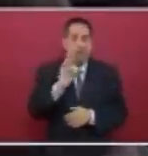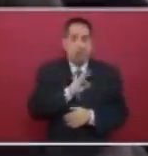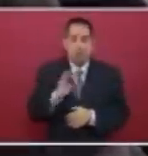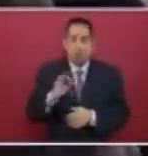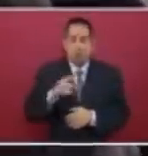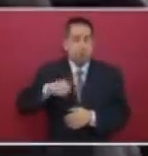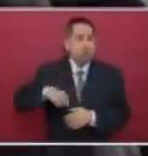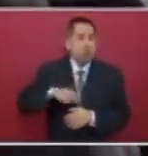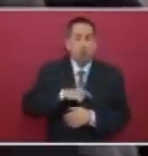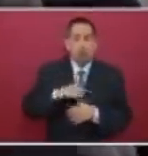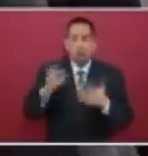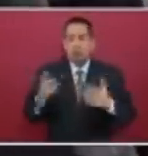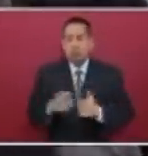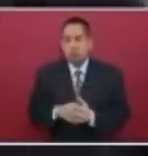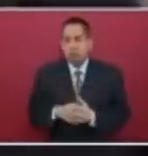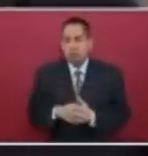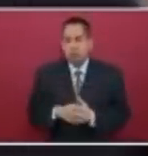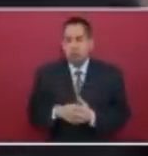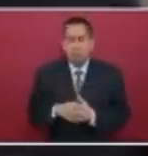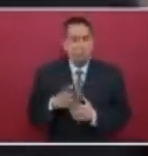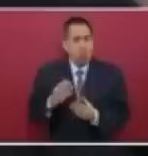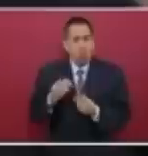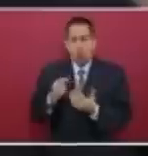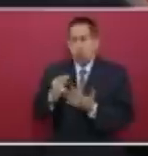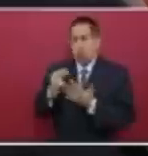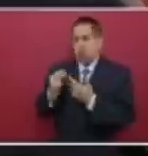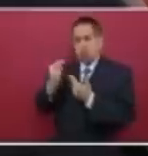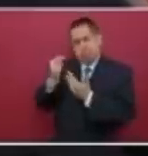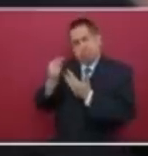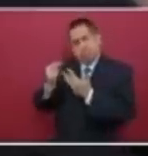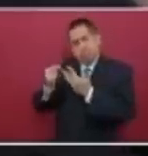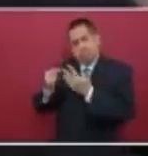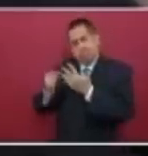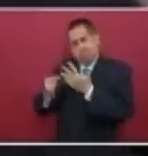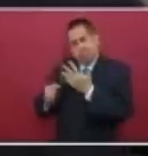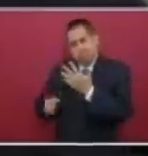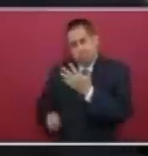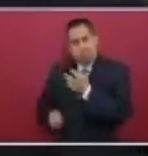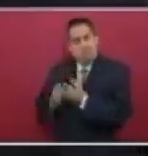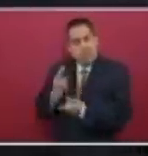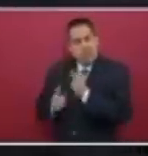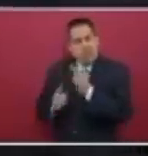nosotros tenemos muchos asuntos que tratar